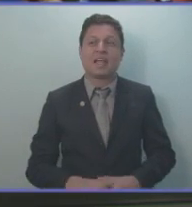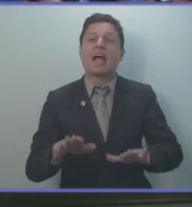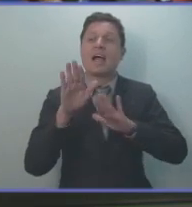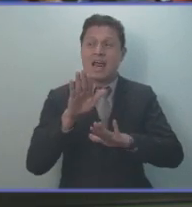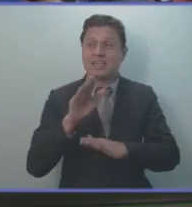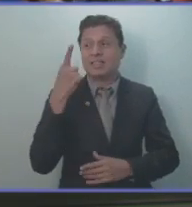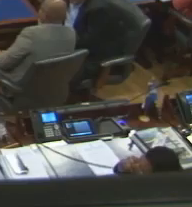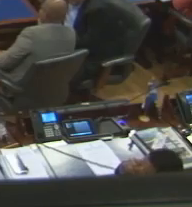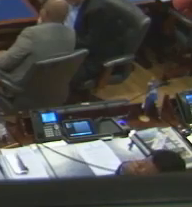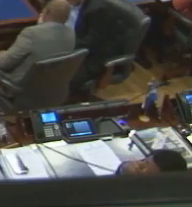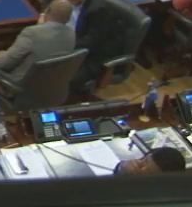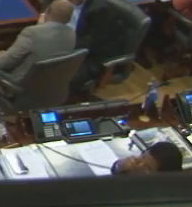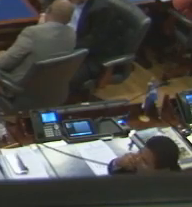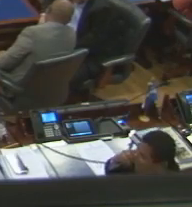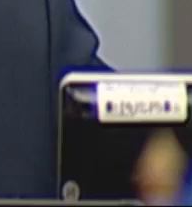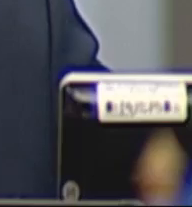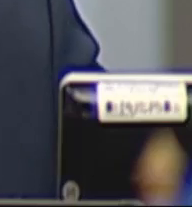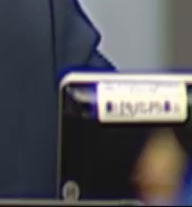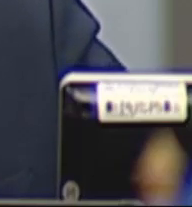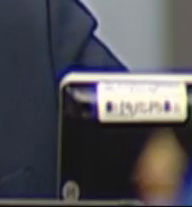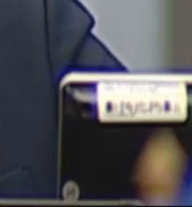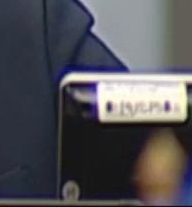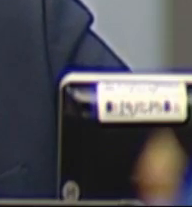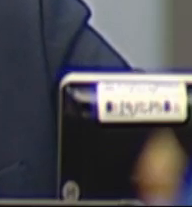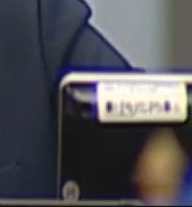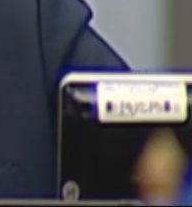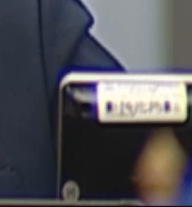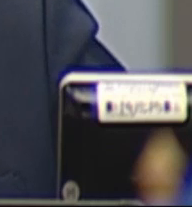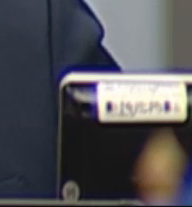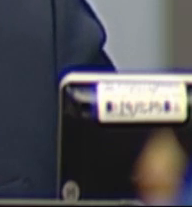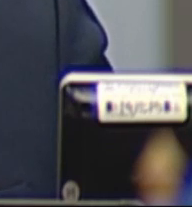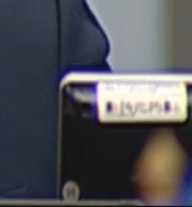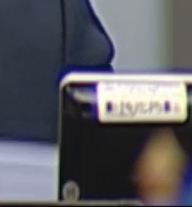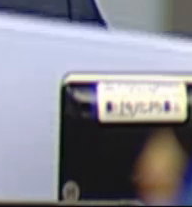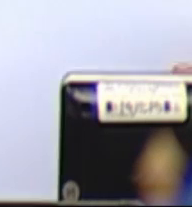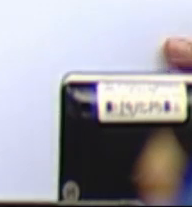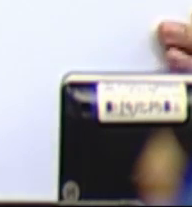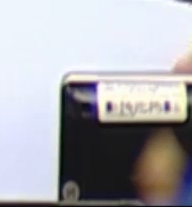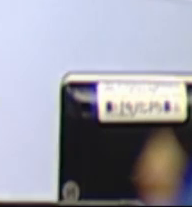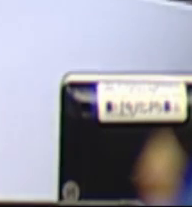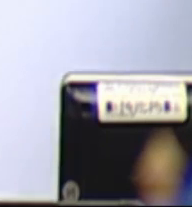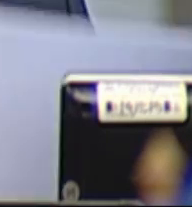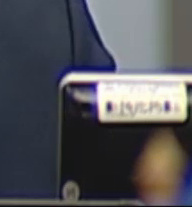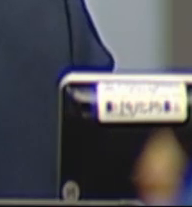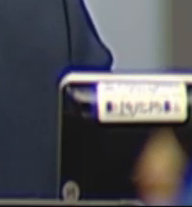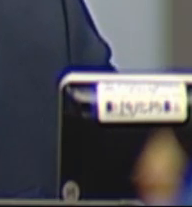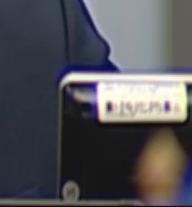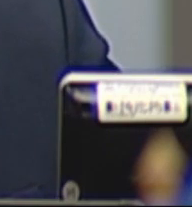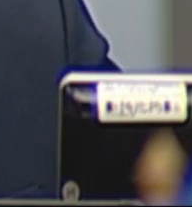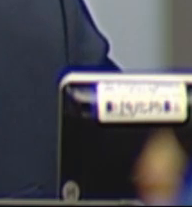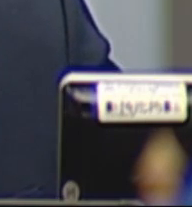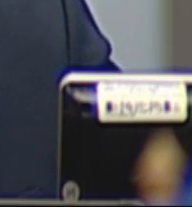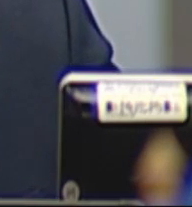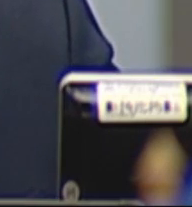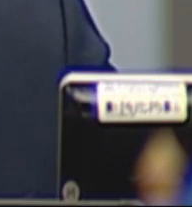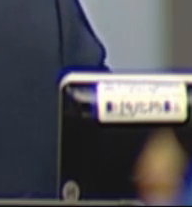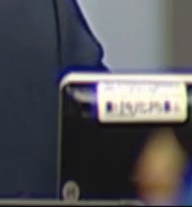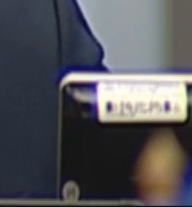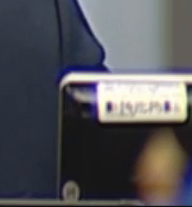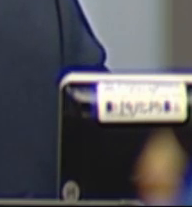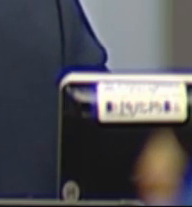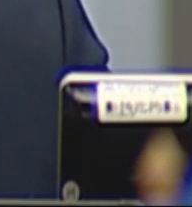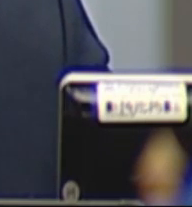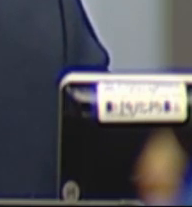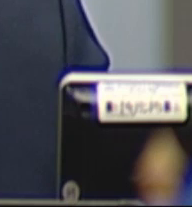Gracias, presidente. En efecto, quiero agradecer el apoyo de todos los grupos parlamentarios. Este es